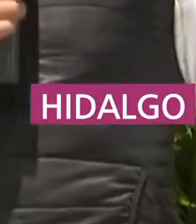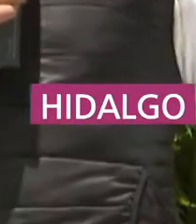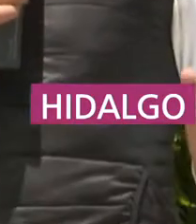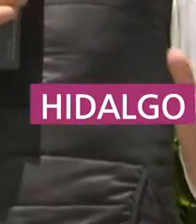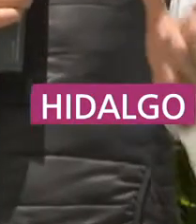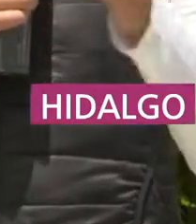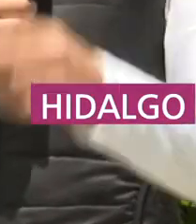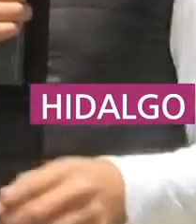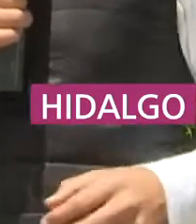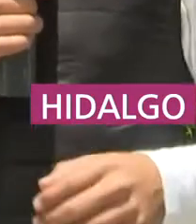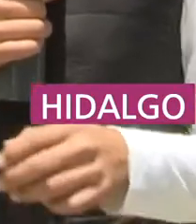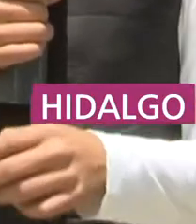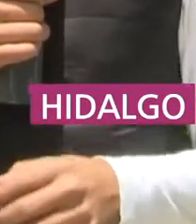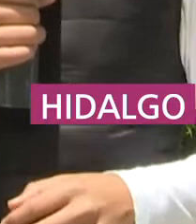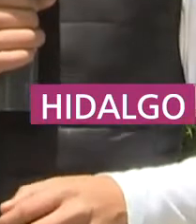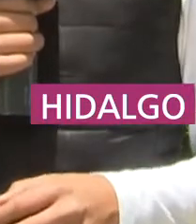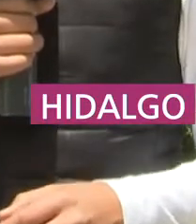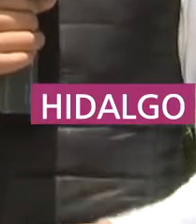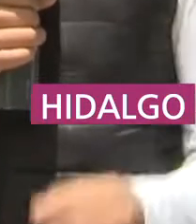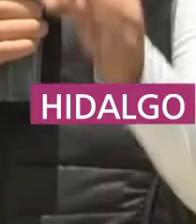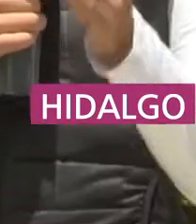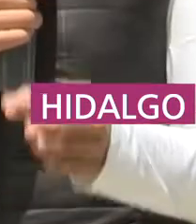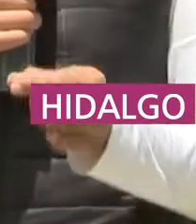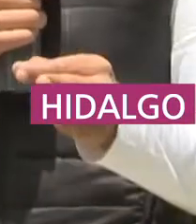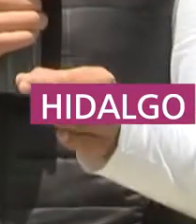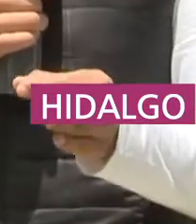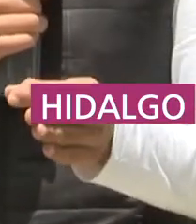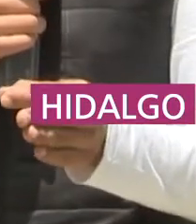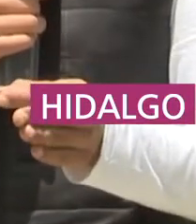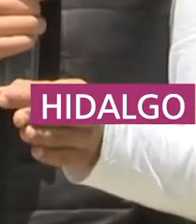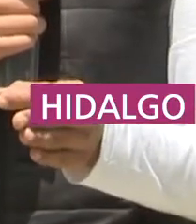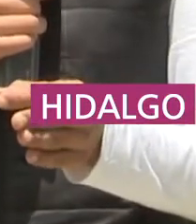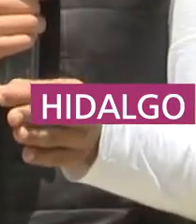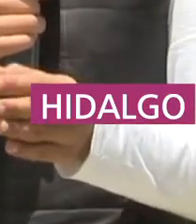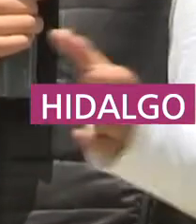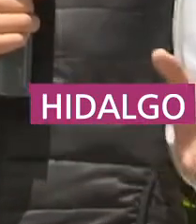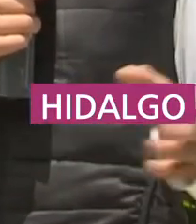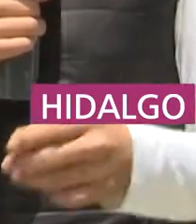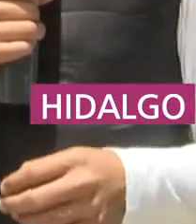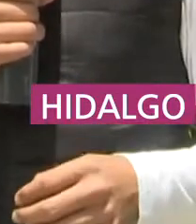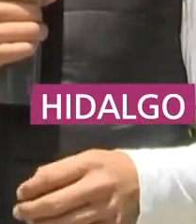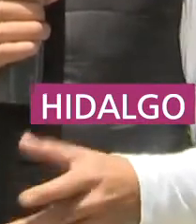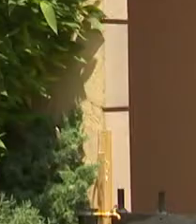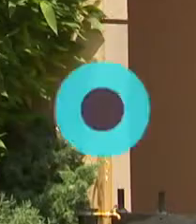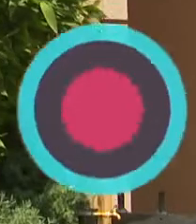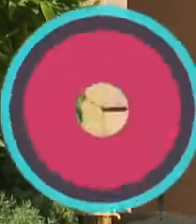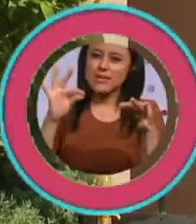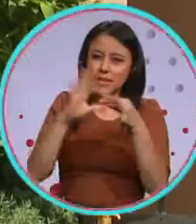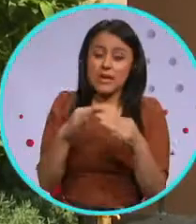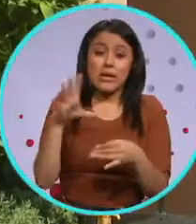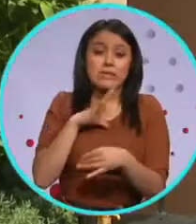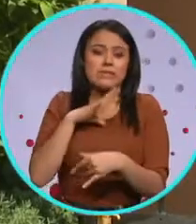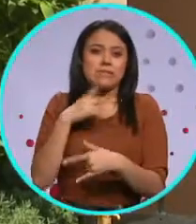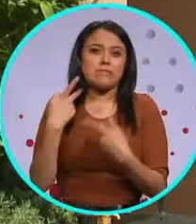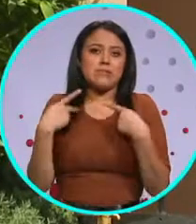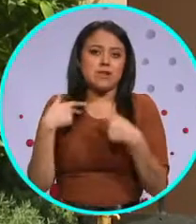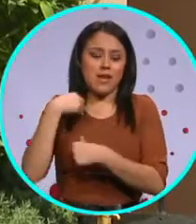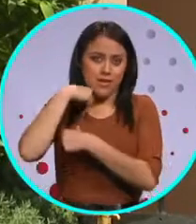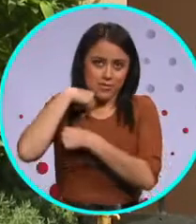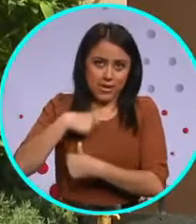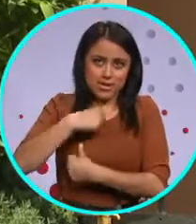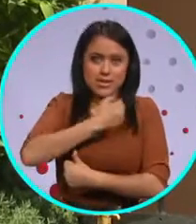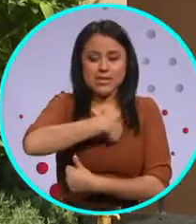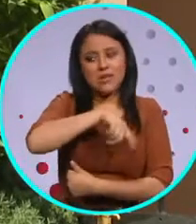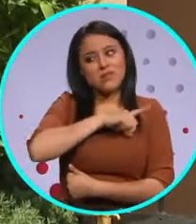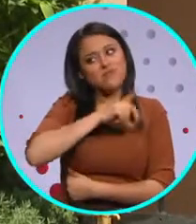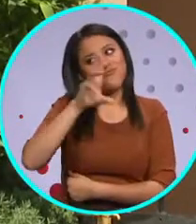muy buenos días amigos acusarlos saludo con muchísimo gusto desde pachuca la capital del estado de hidalgo y si quiero comentarle que las autoridades en materia de salud